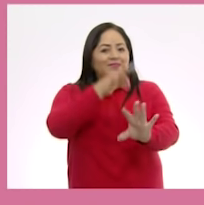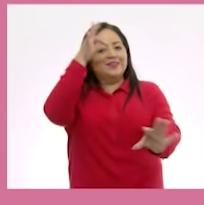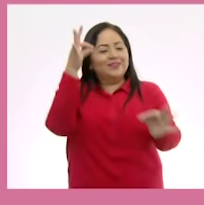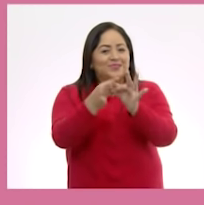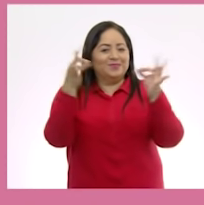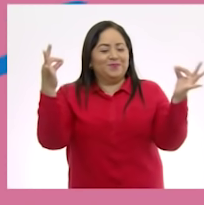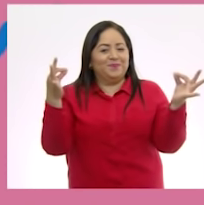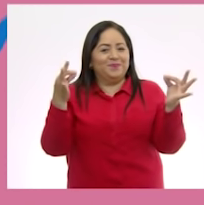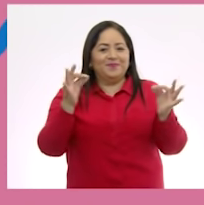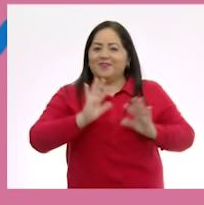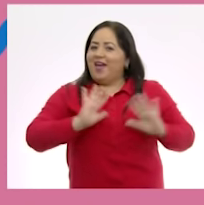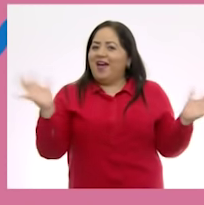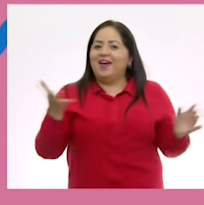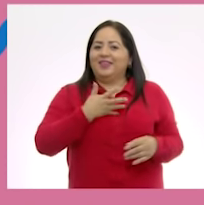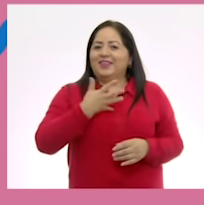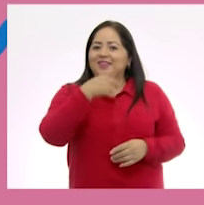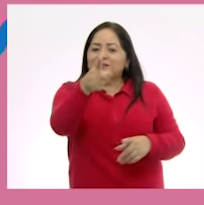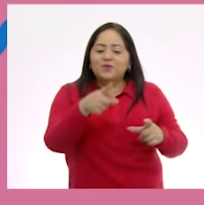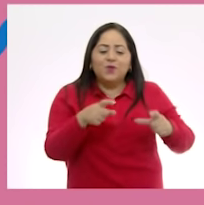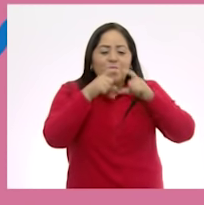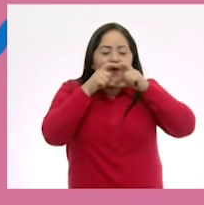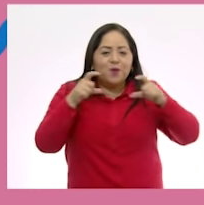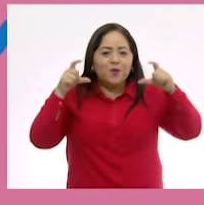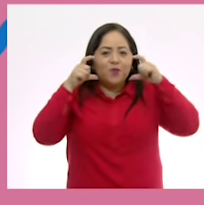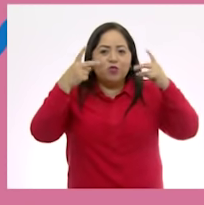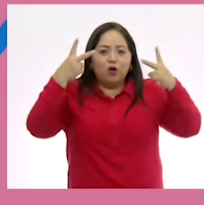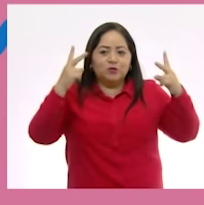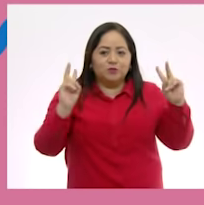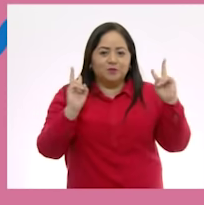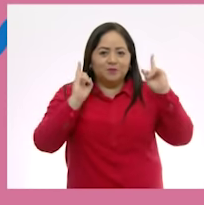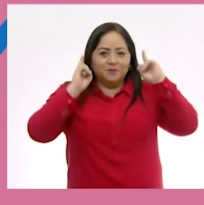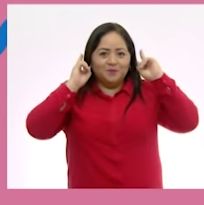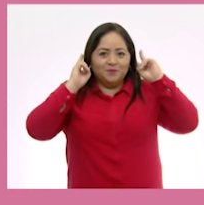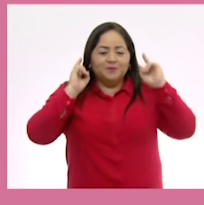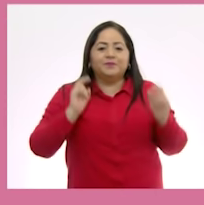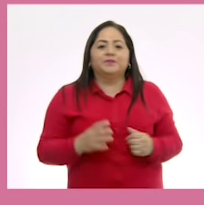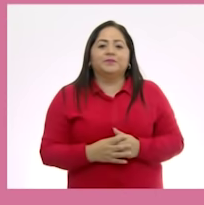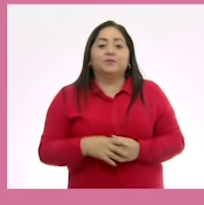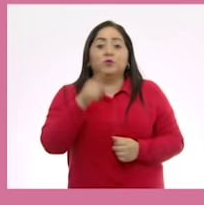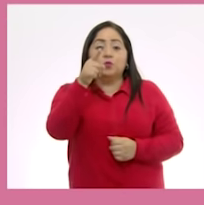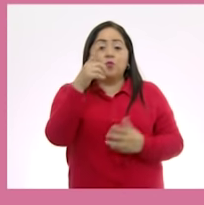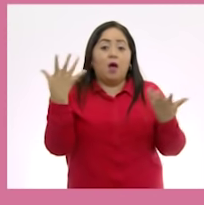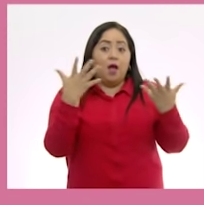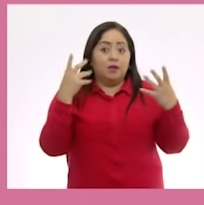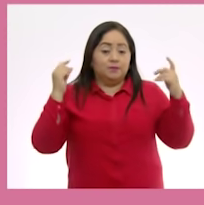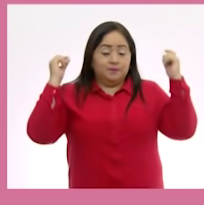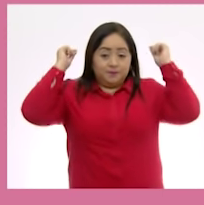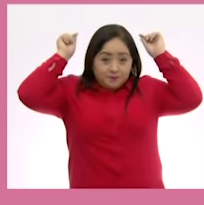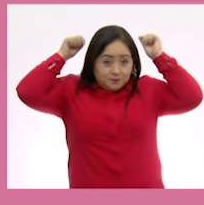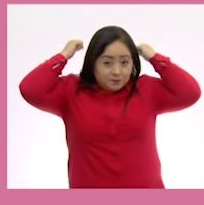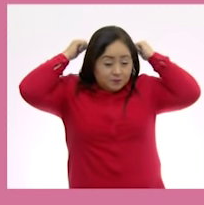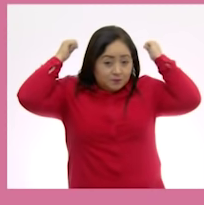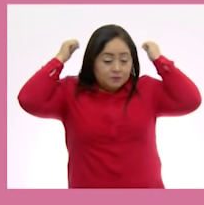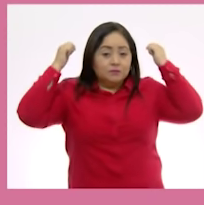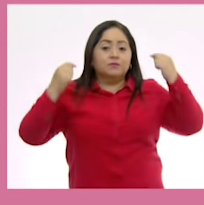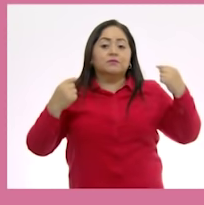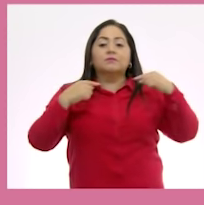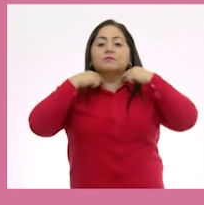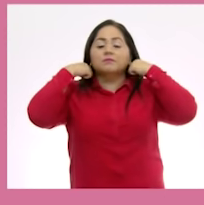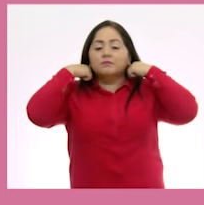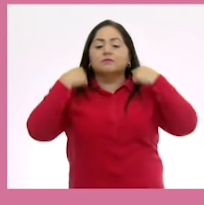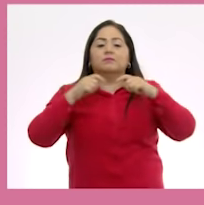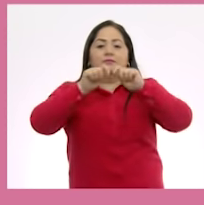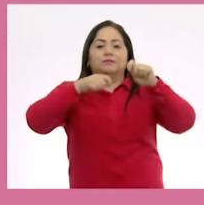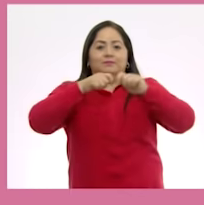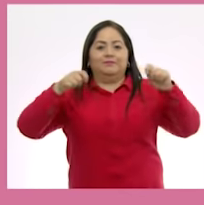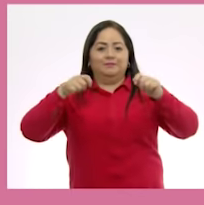¡Listo! Ya tienes un cubrebocas con dos pares de cuerdas. Para colocártelo, deberás amarrar las cuerdas